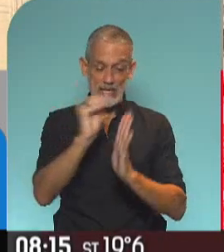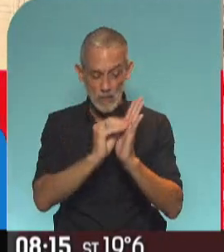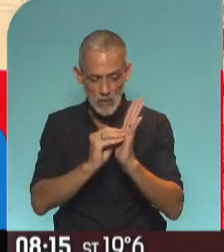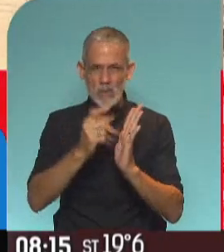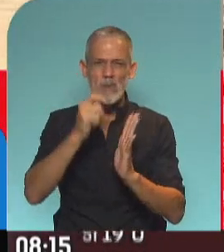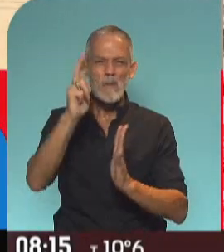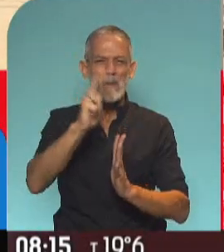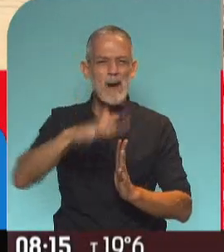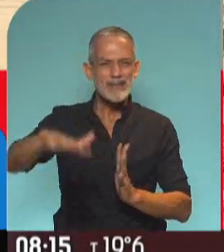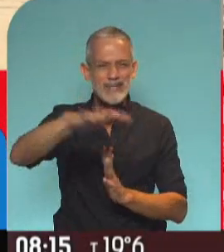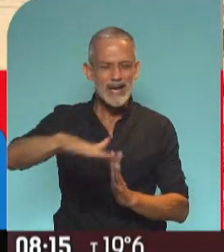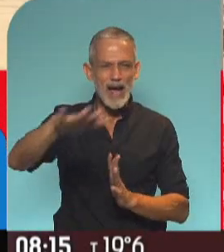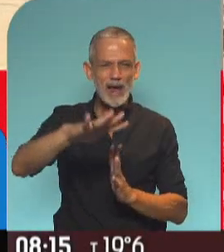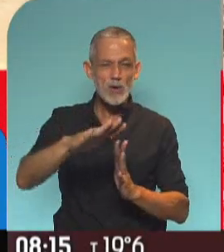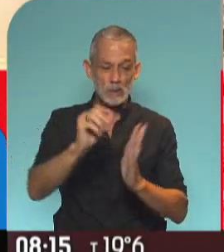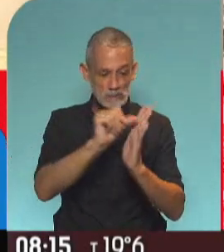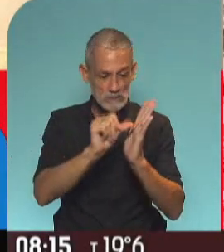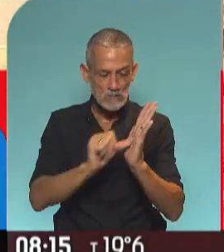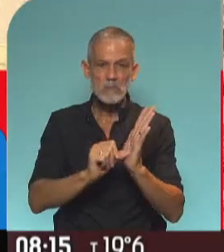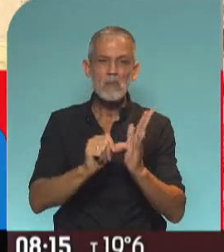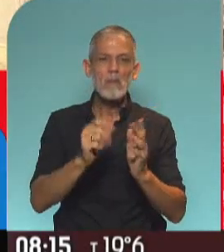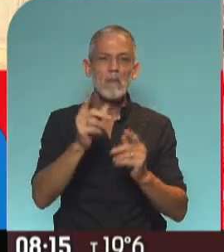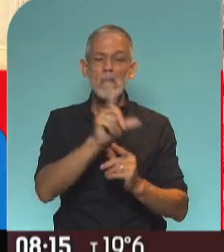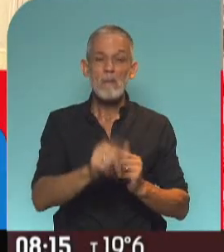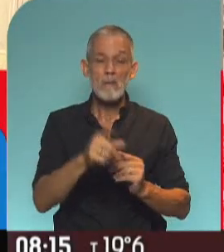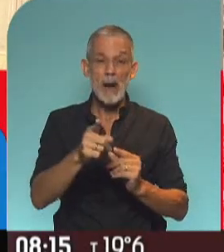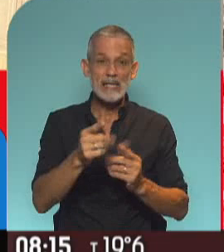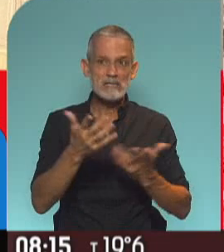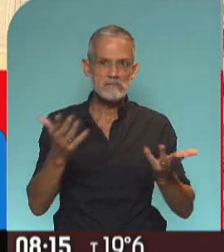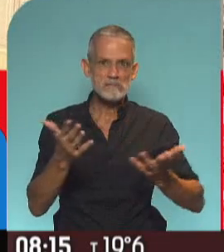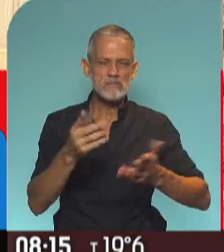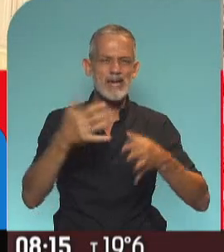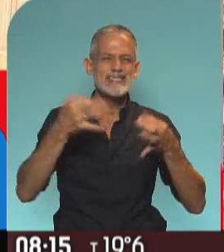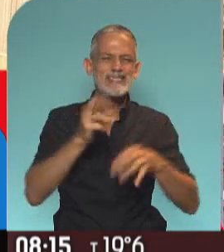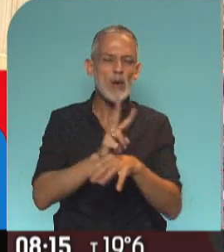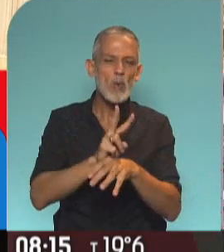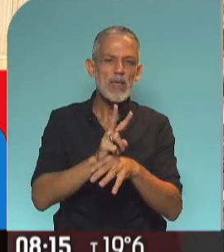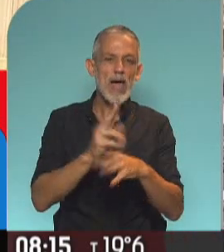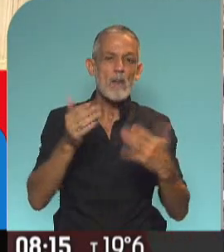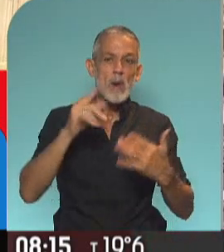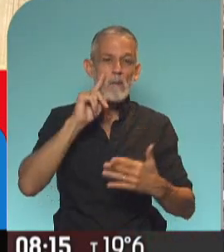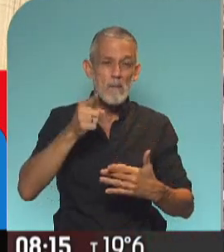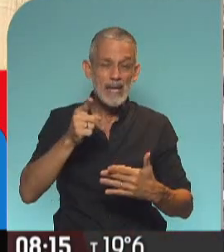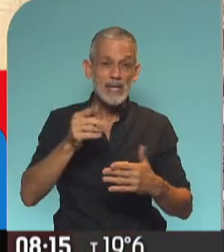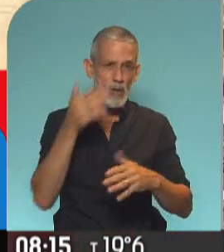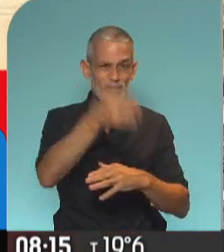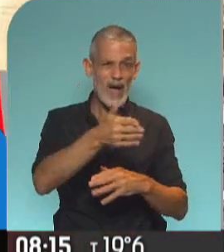del Vaticano figuran países donde hasta su propia seguridad física puede llegar a correr algún